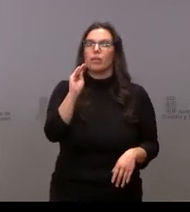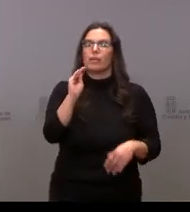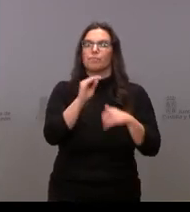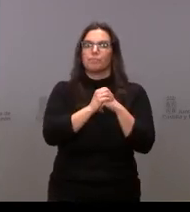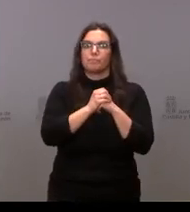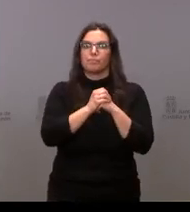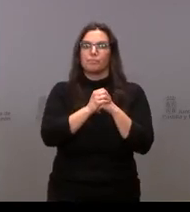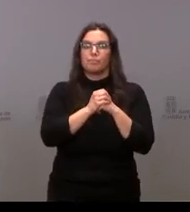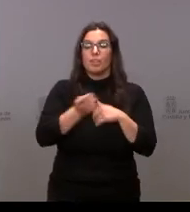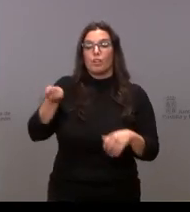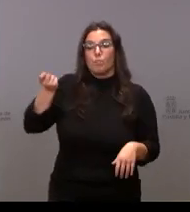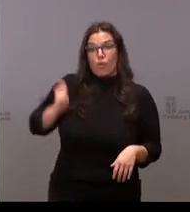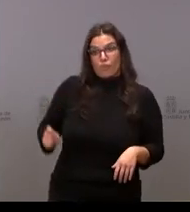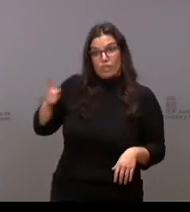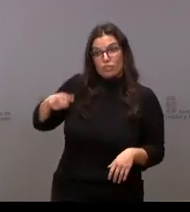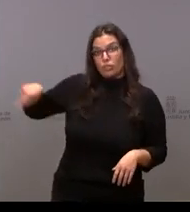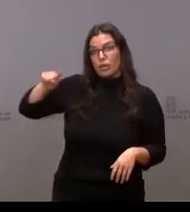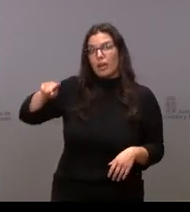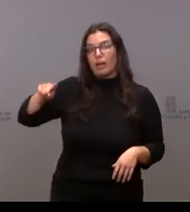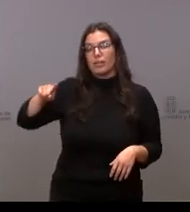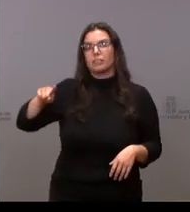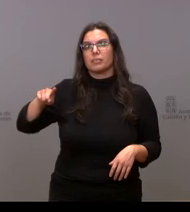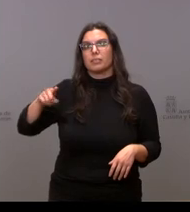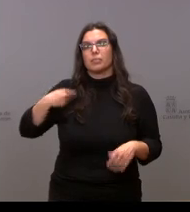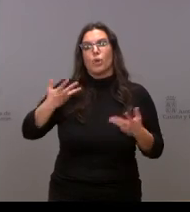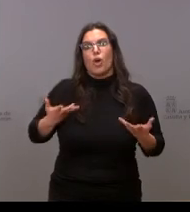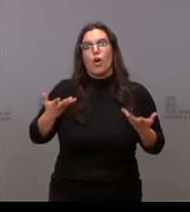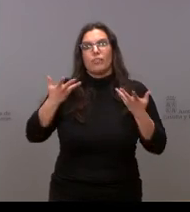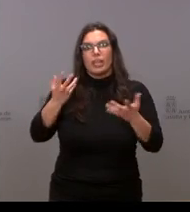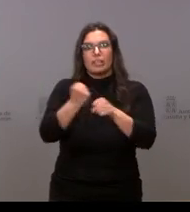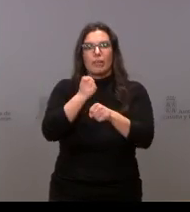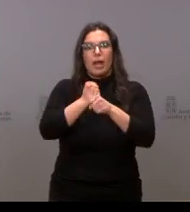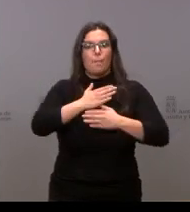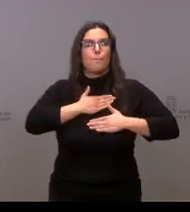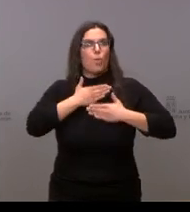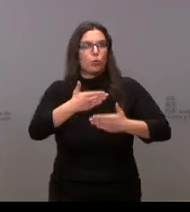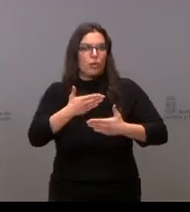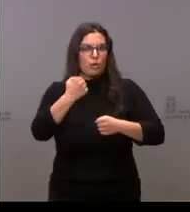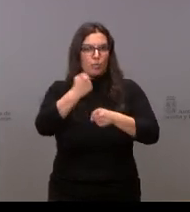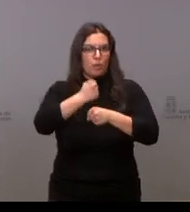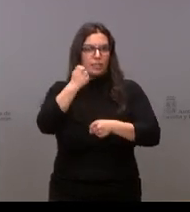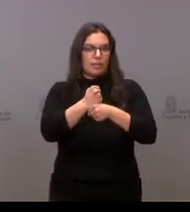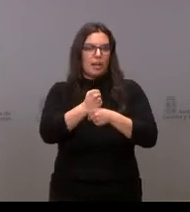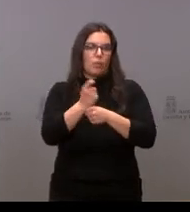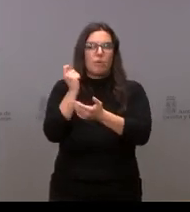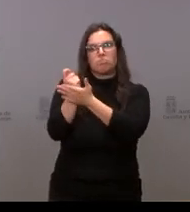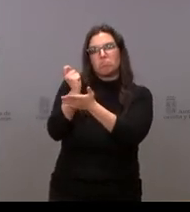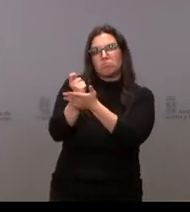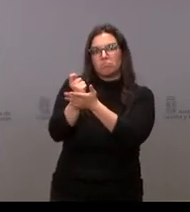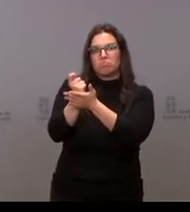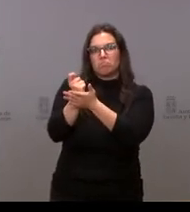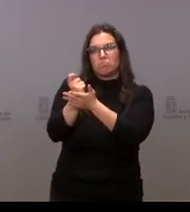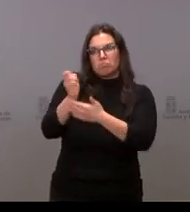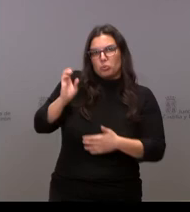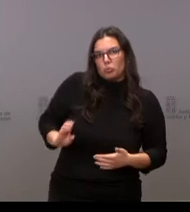de los profesionales a esa oferta de trabajar voluntariamente por las tardes a cambio de una remuneración porque bueno lo que nos